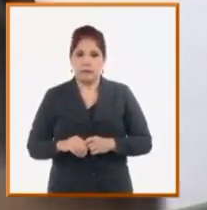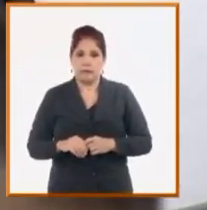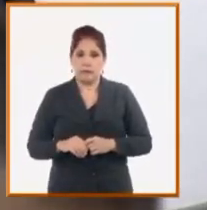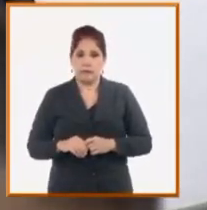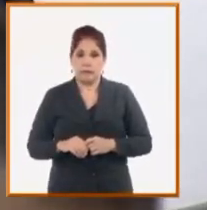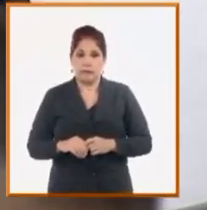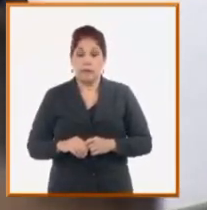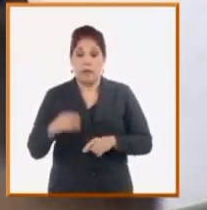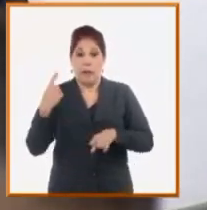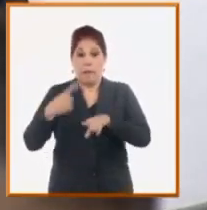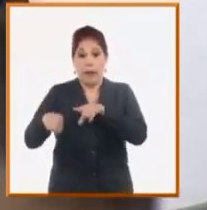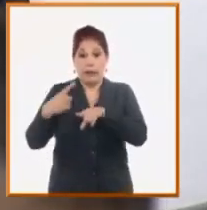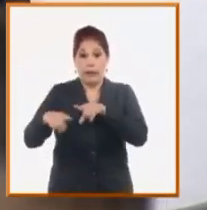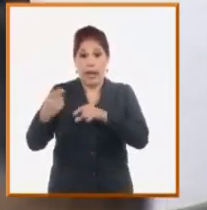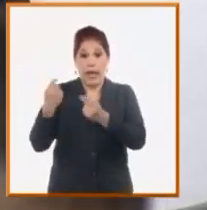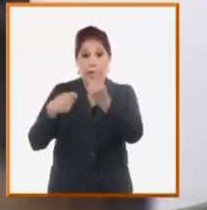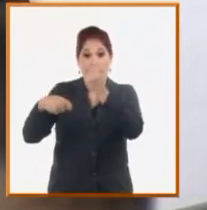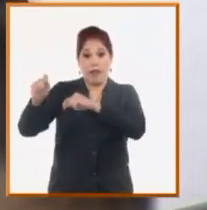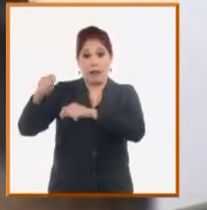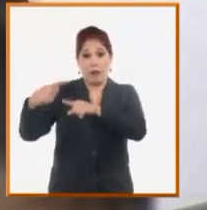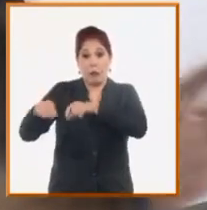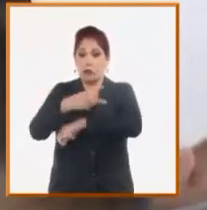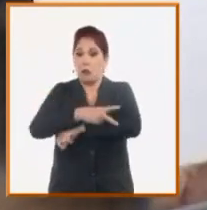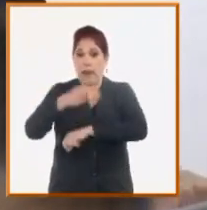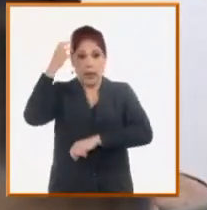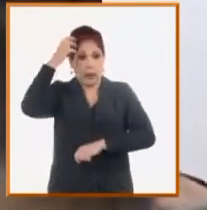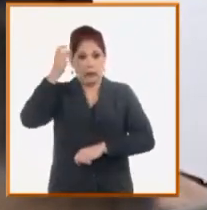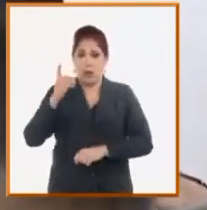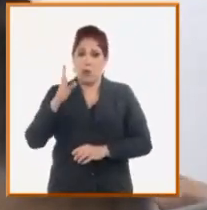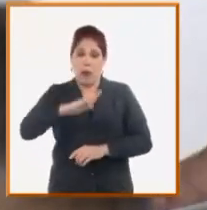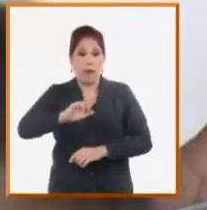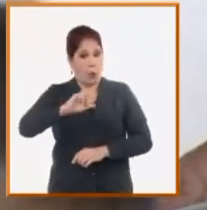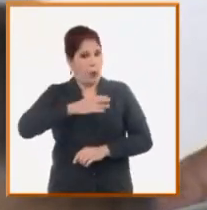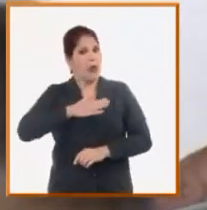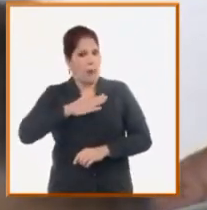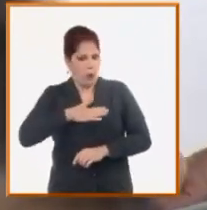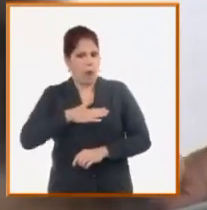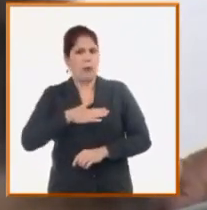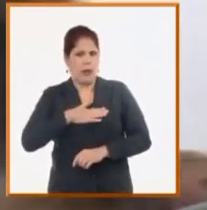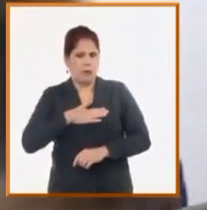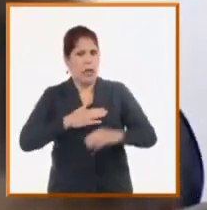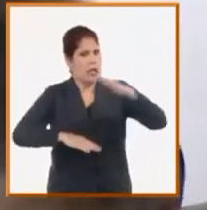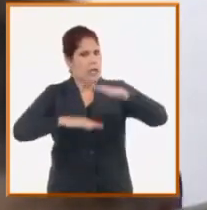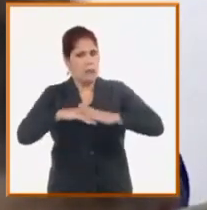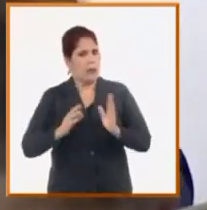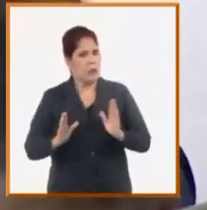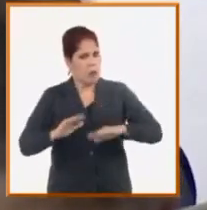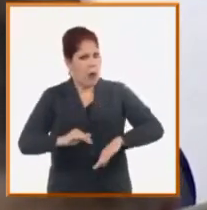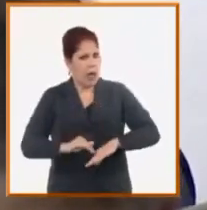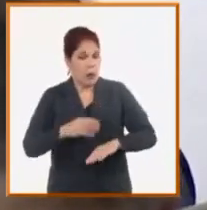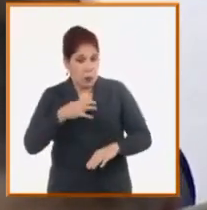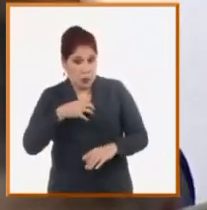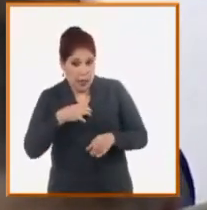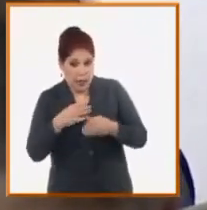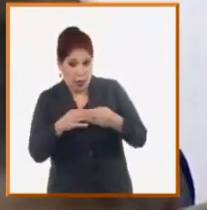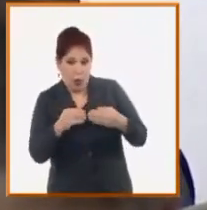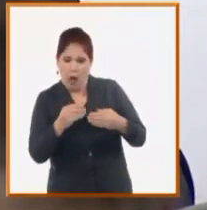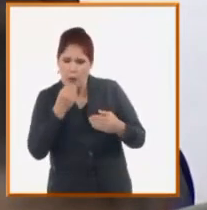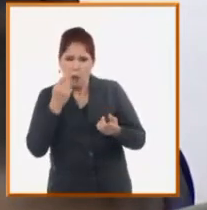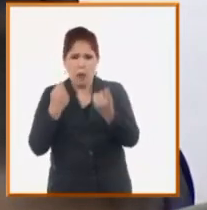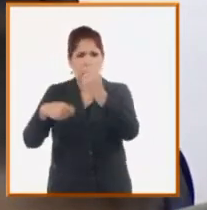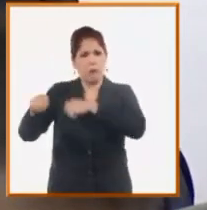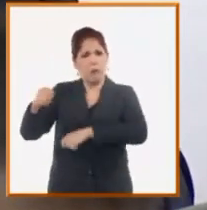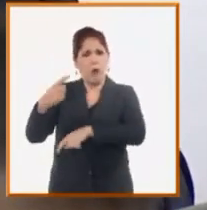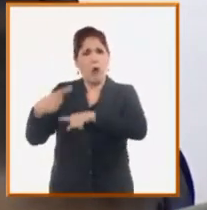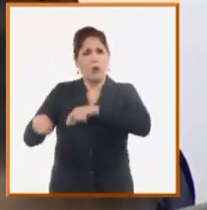poder importar las materias primas. Pero hoy una MIPYME no tiene la limitante si dispone de las divisas para